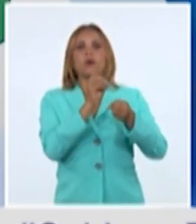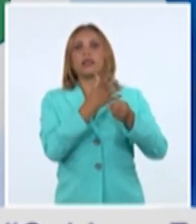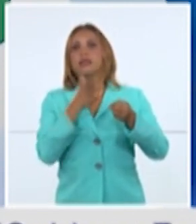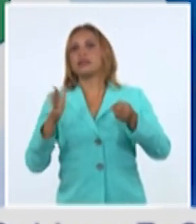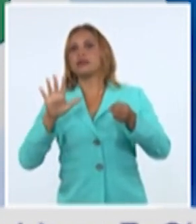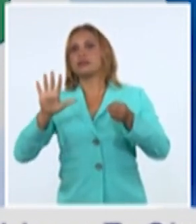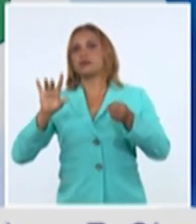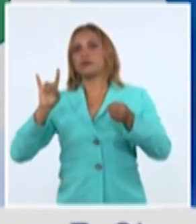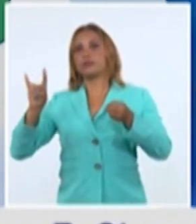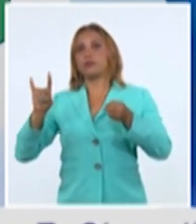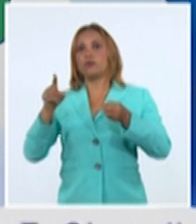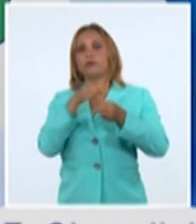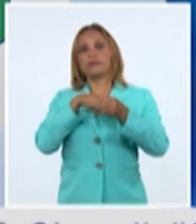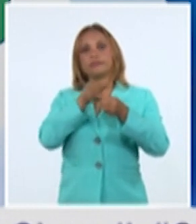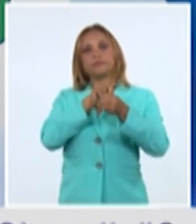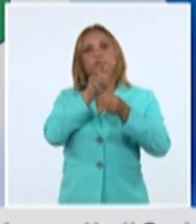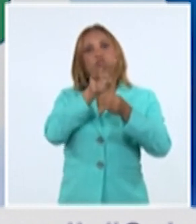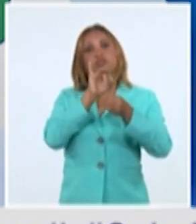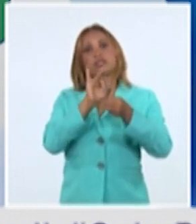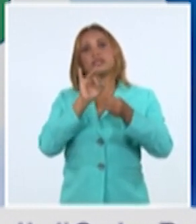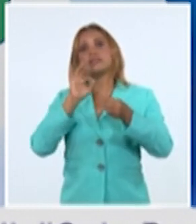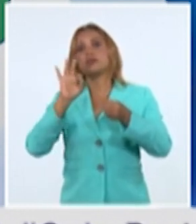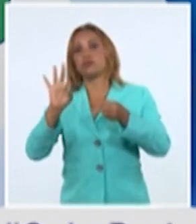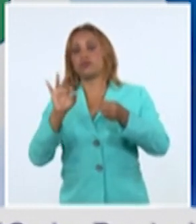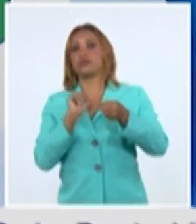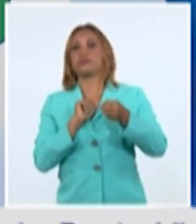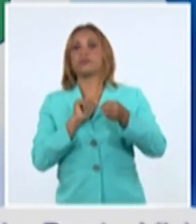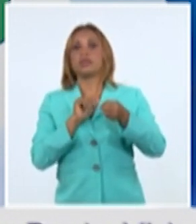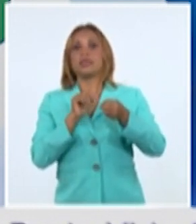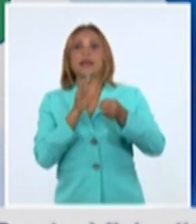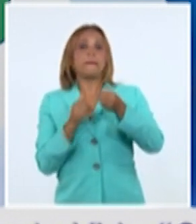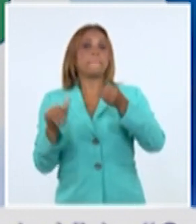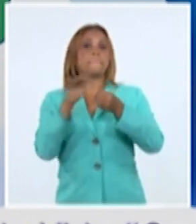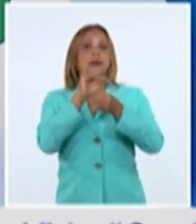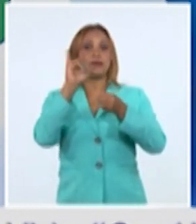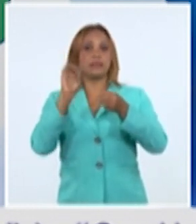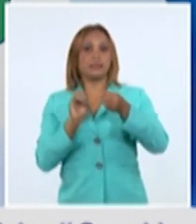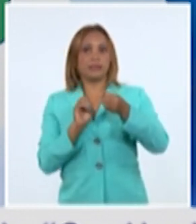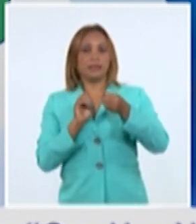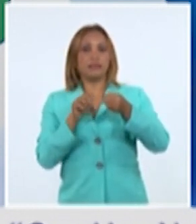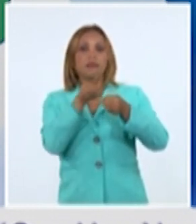59, 278, y de más de 60 años de edad,